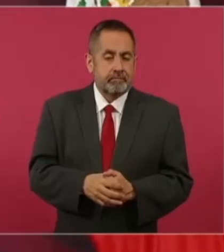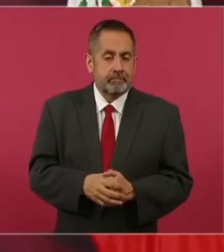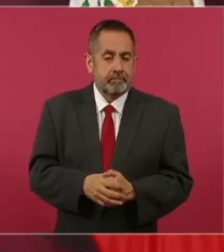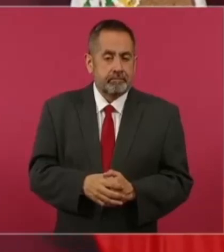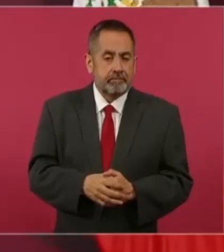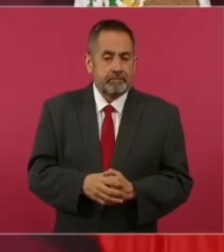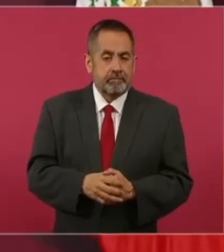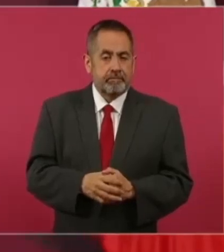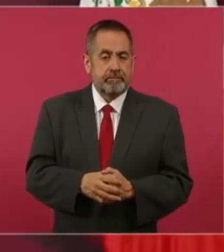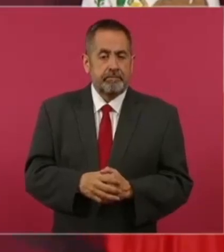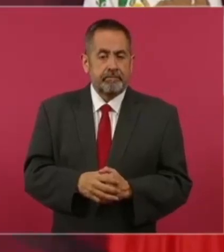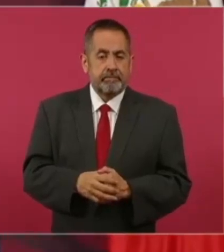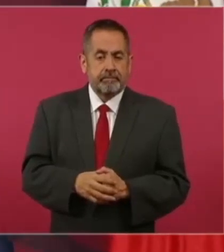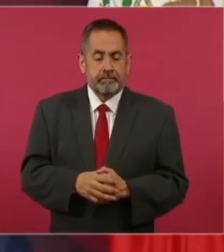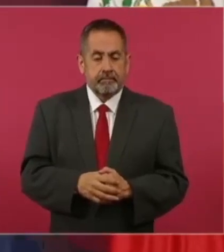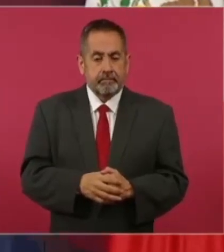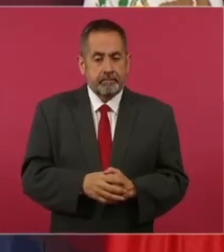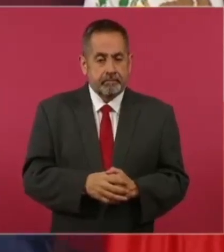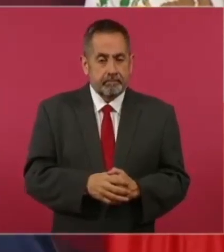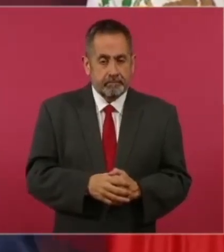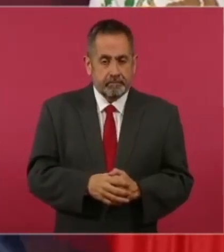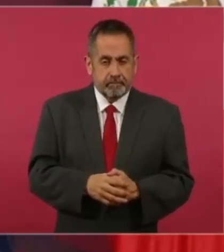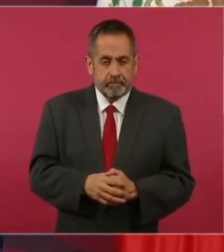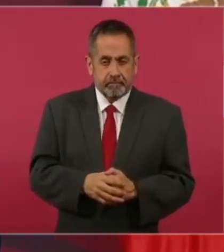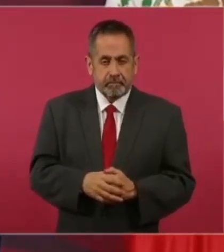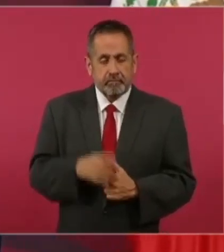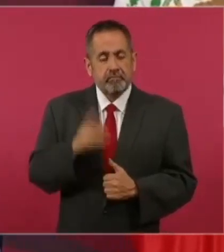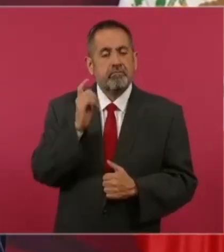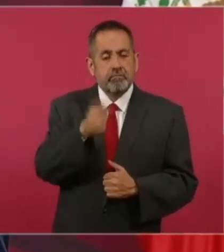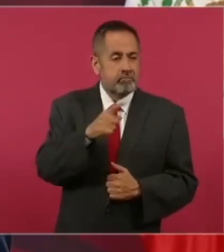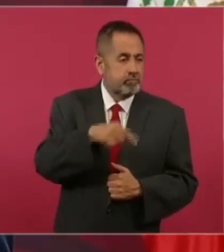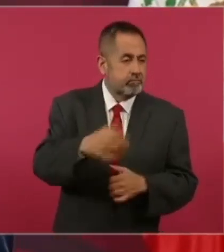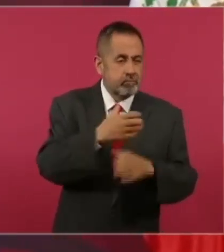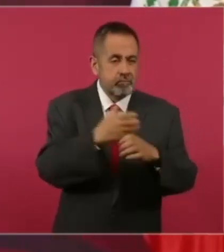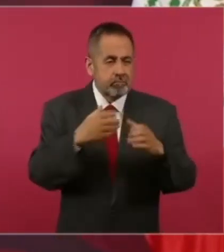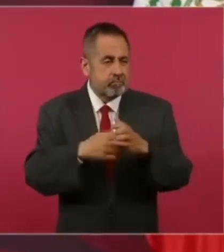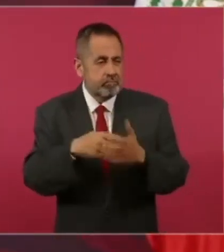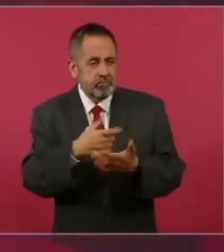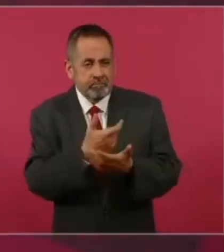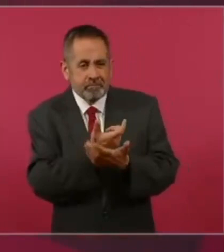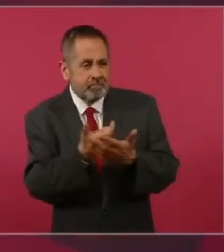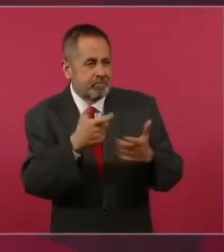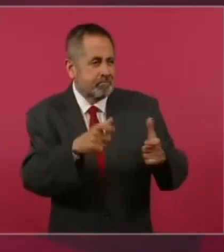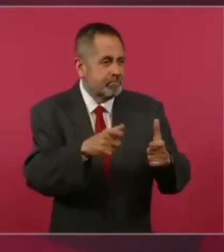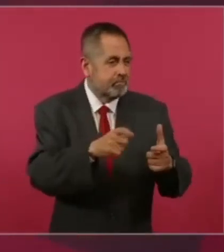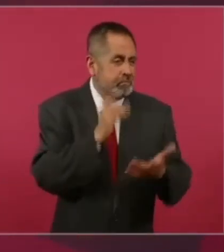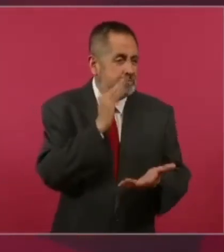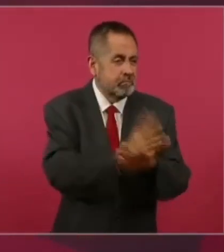que no solo de pan vive el hombre, que hay que buscar